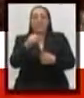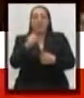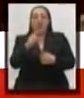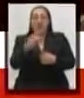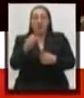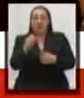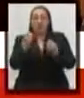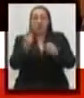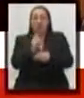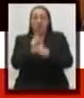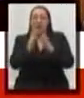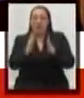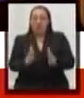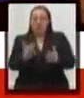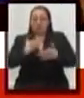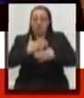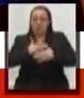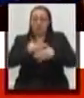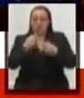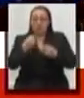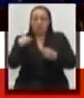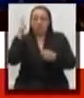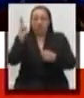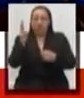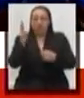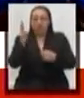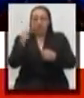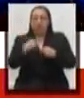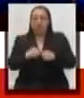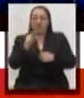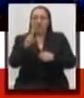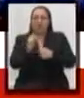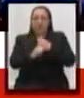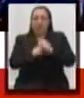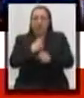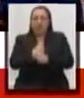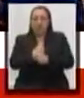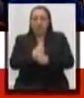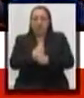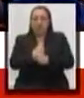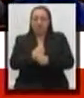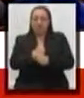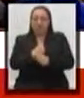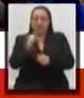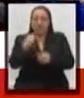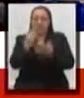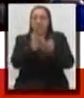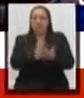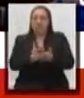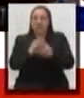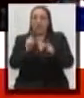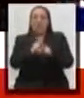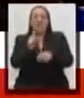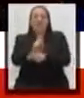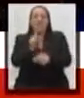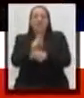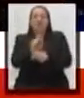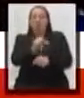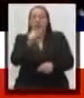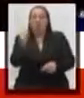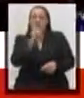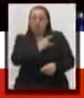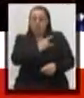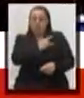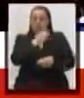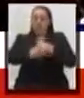sanmarquina como alumna, sanmarquina como profesora durante 30 años, y he estudiado y he enseñado en otras universidades